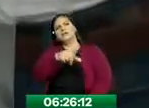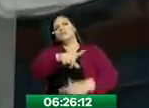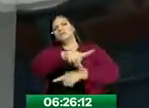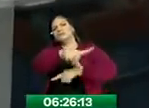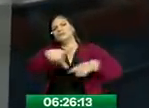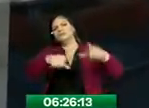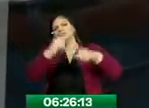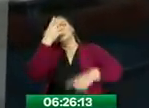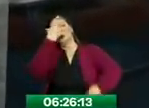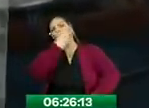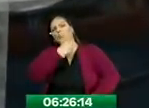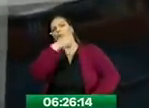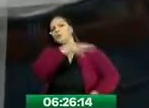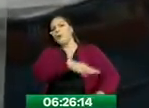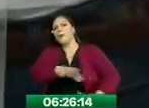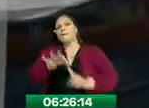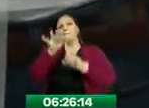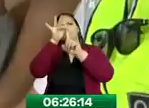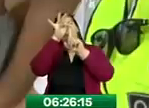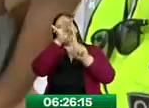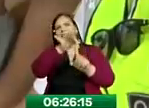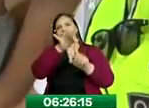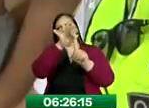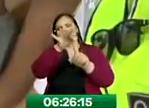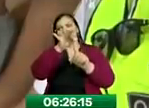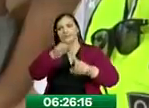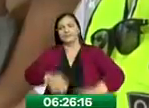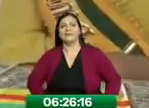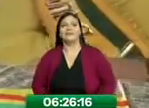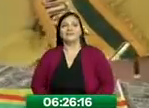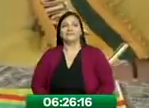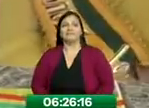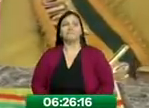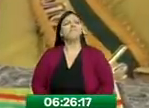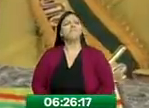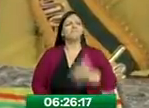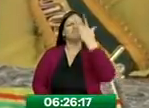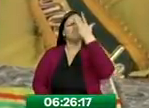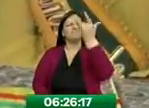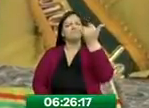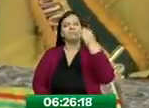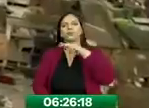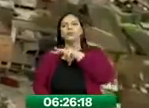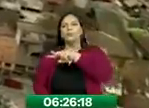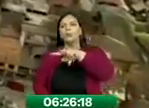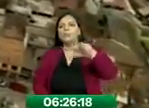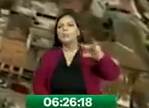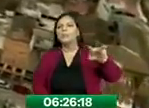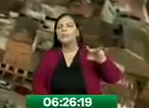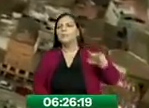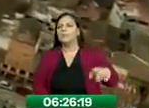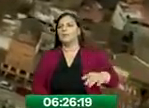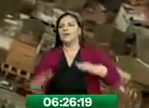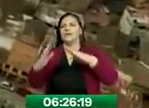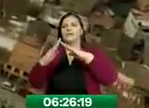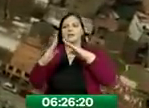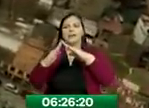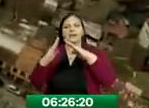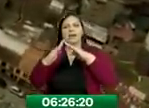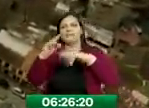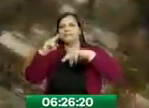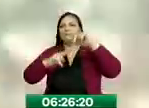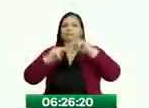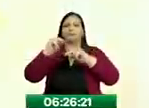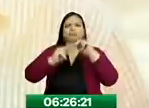Gobierno Nacional. La calificación la obtuvo debido a sus características histórica, turística, climática, geográfica,